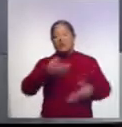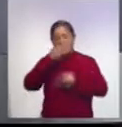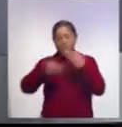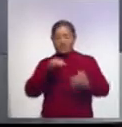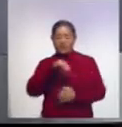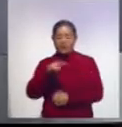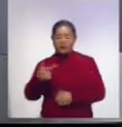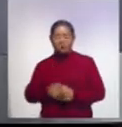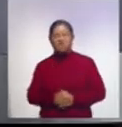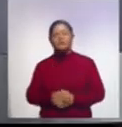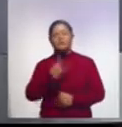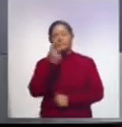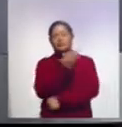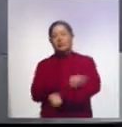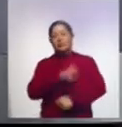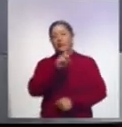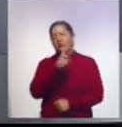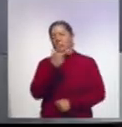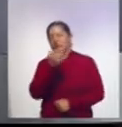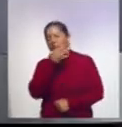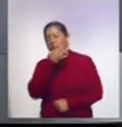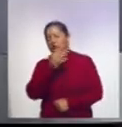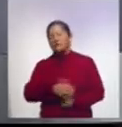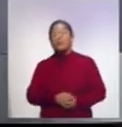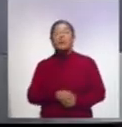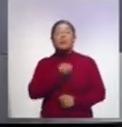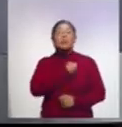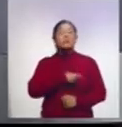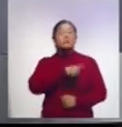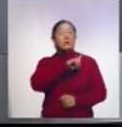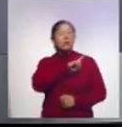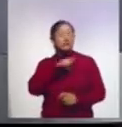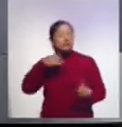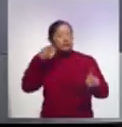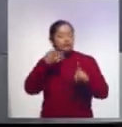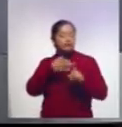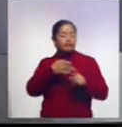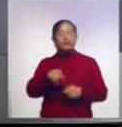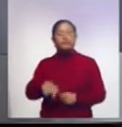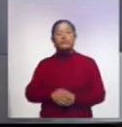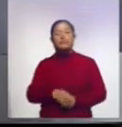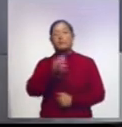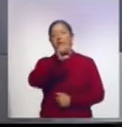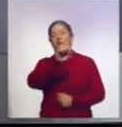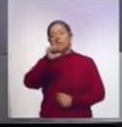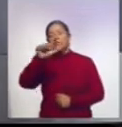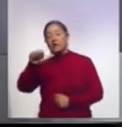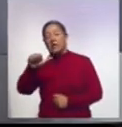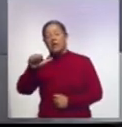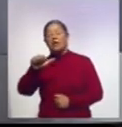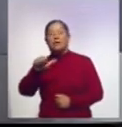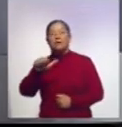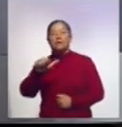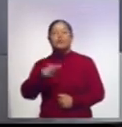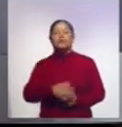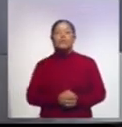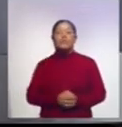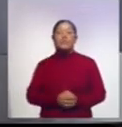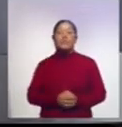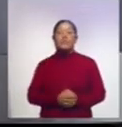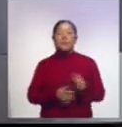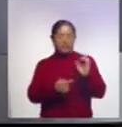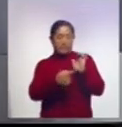2:38 PM y en más de la salud, la Secretaría del Ramo en el Estado aplicará tamiz a niñas, niños y adolescentes